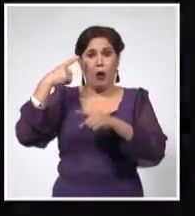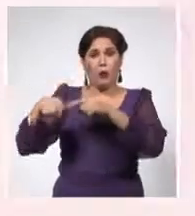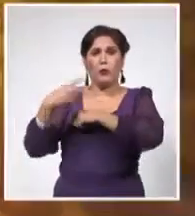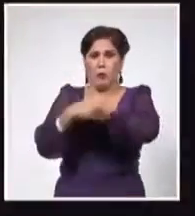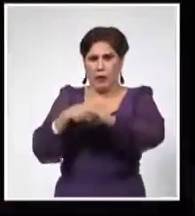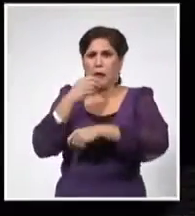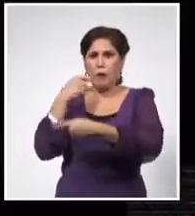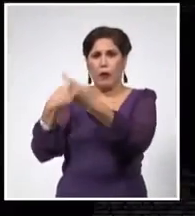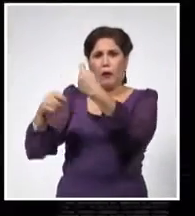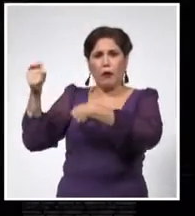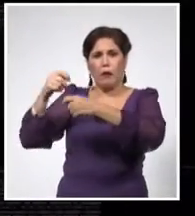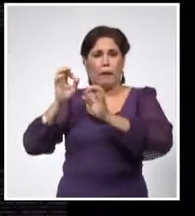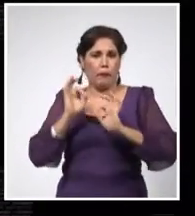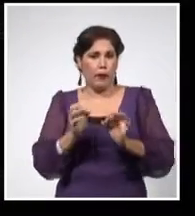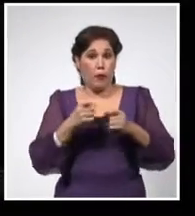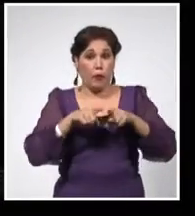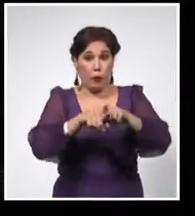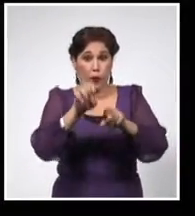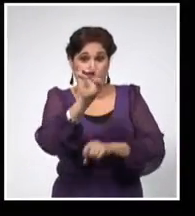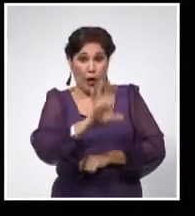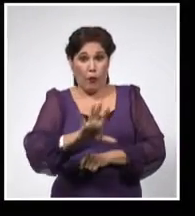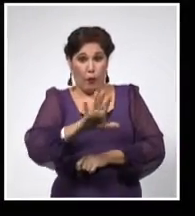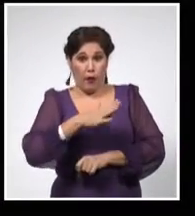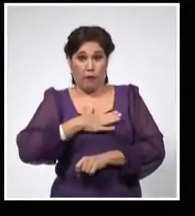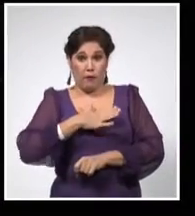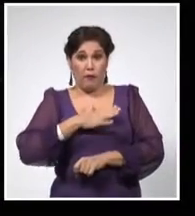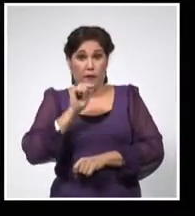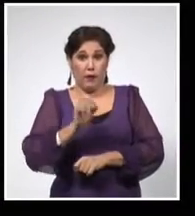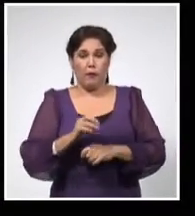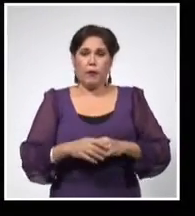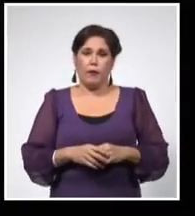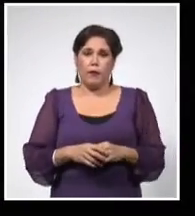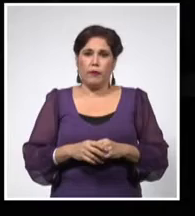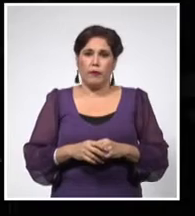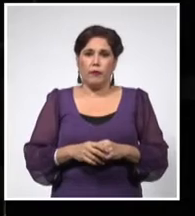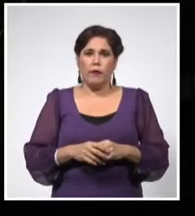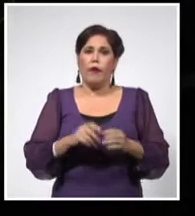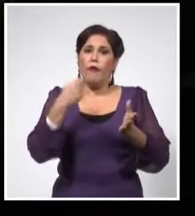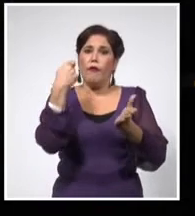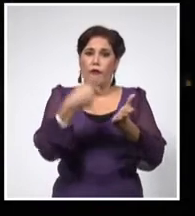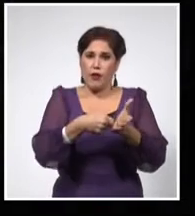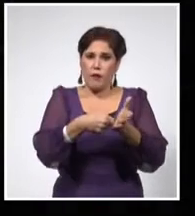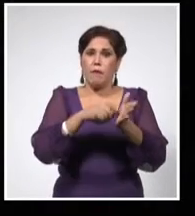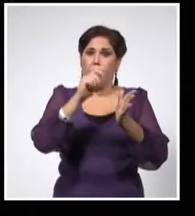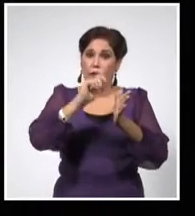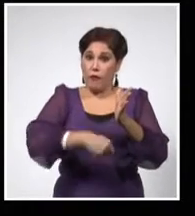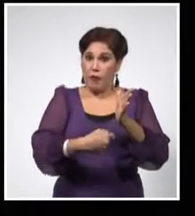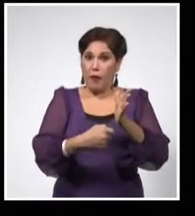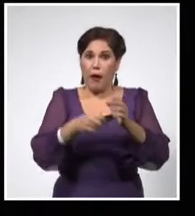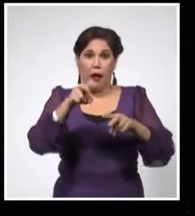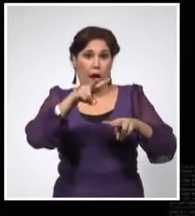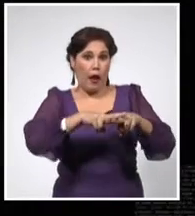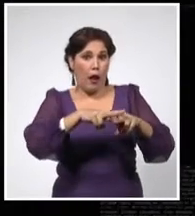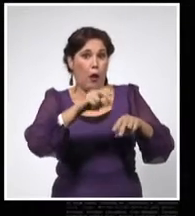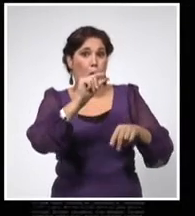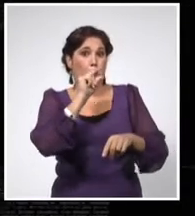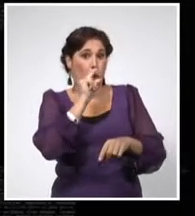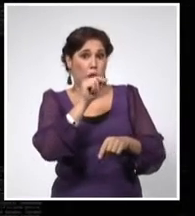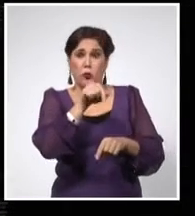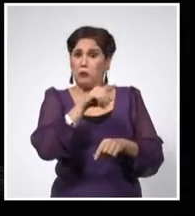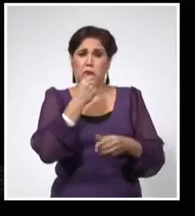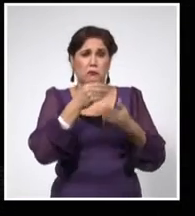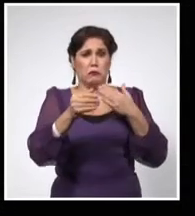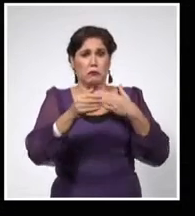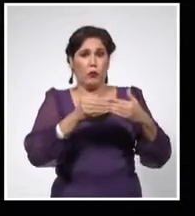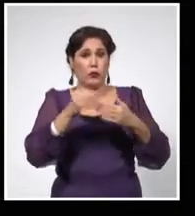extraterritorial común. La Unión Europea rechaza firmemente la activación plena de la ley Helms-Burton por parte